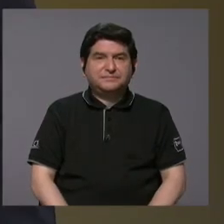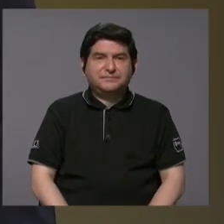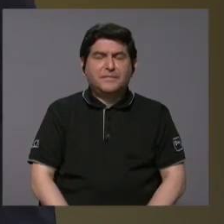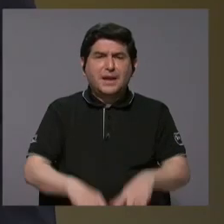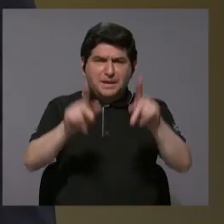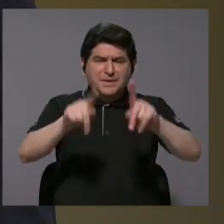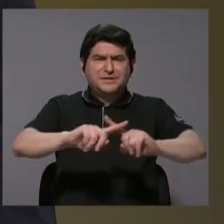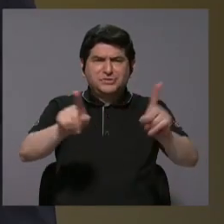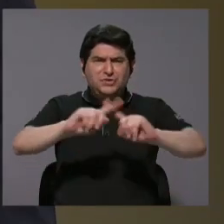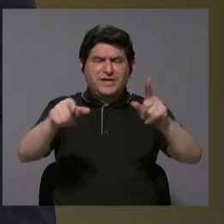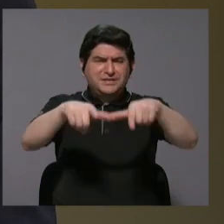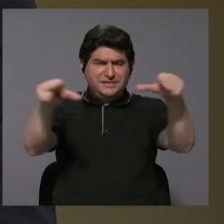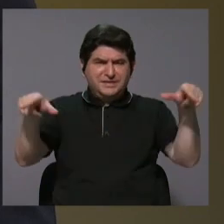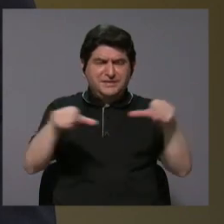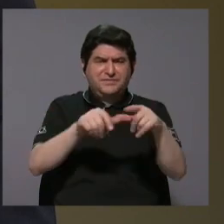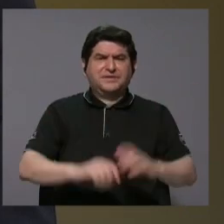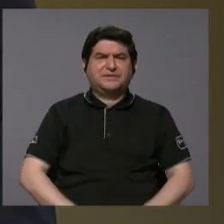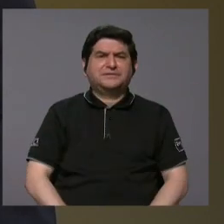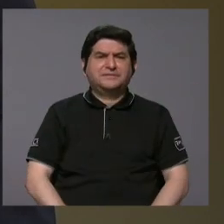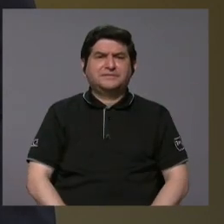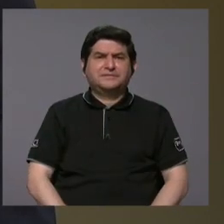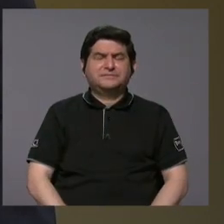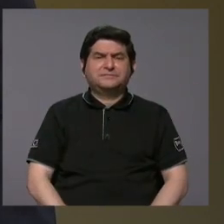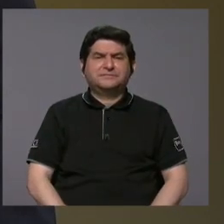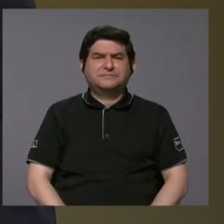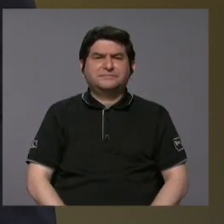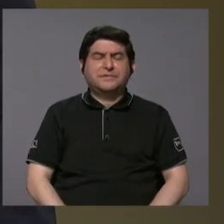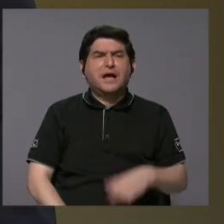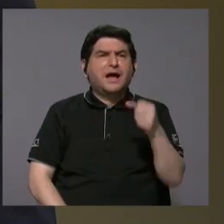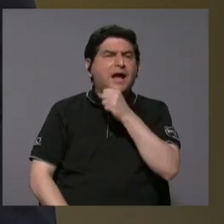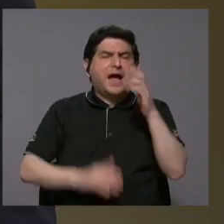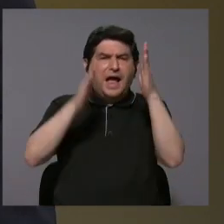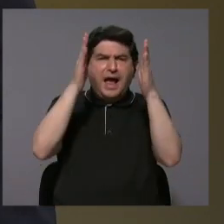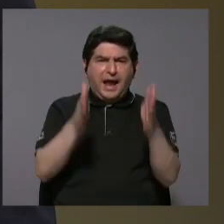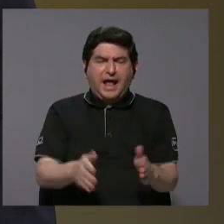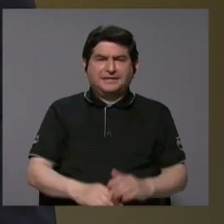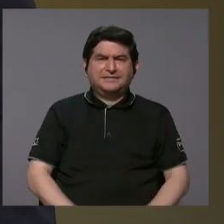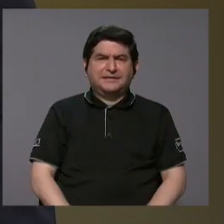gente de otros lugares. Este gran cantante